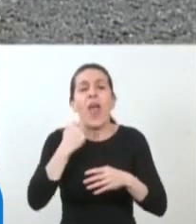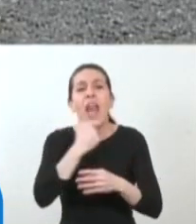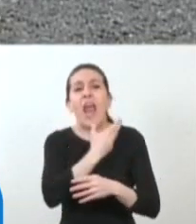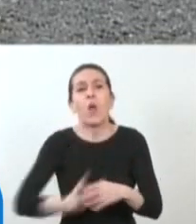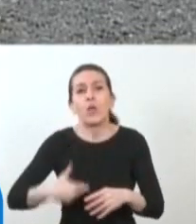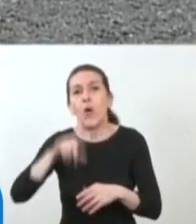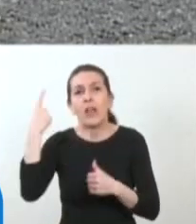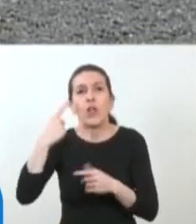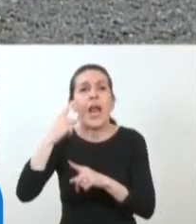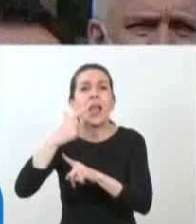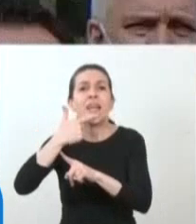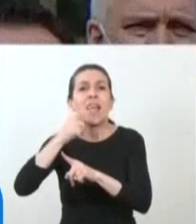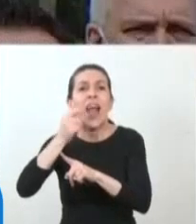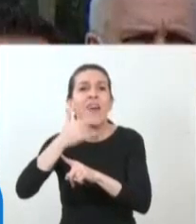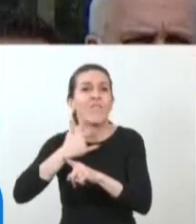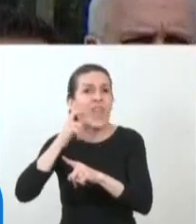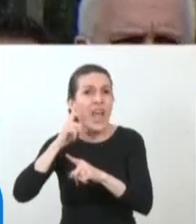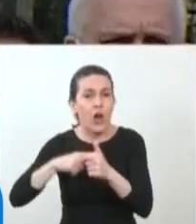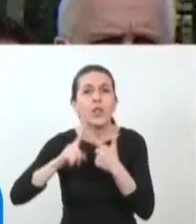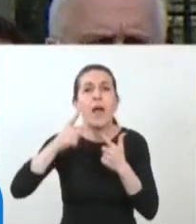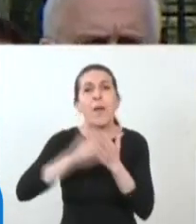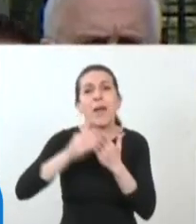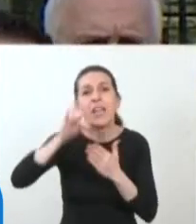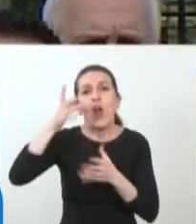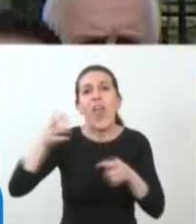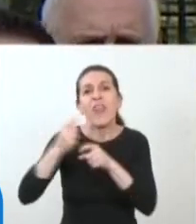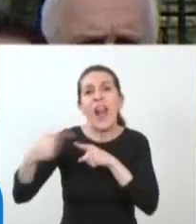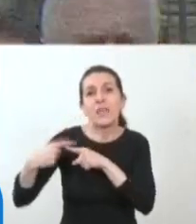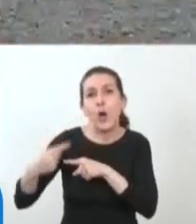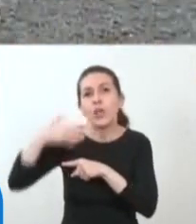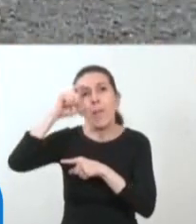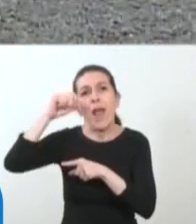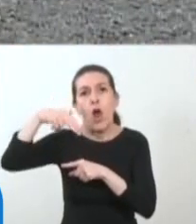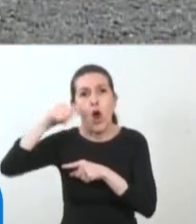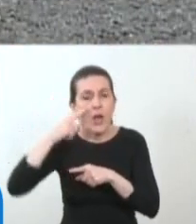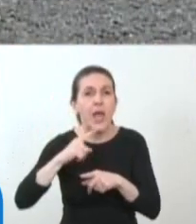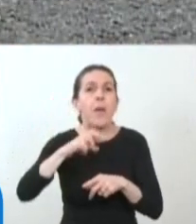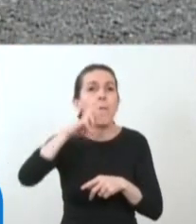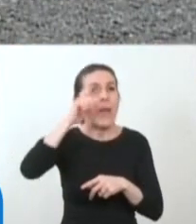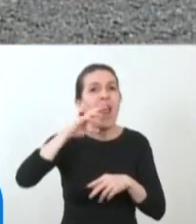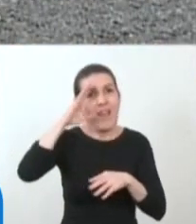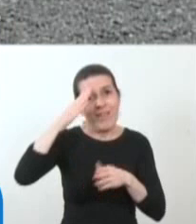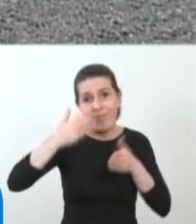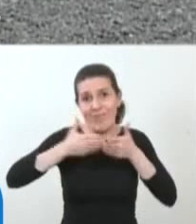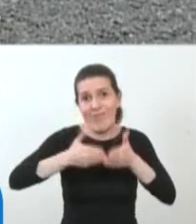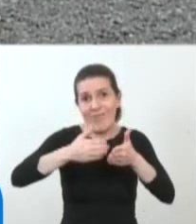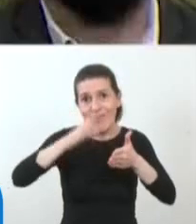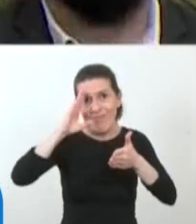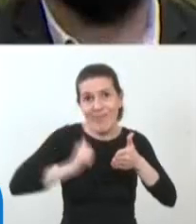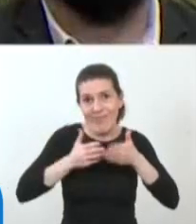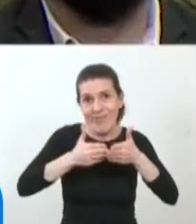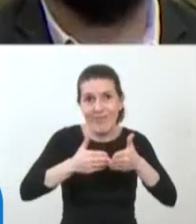santiago cafiero el señor ministro de transporte mario meoni el señor prefecto general de la prefectura naval argentina